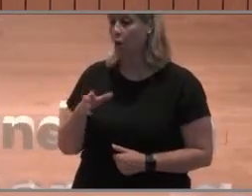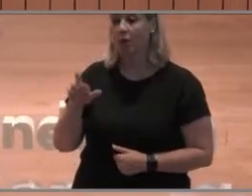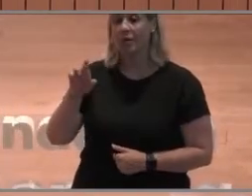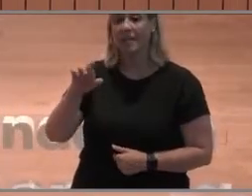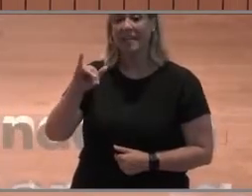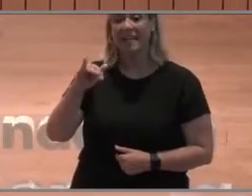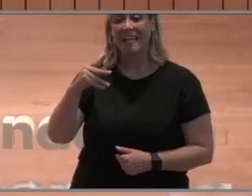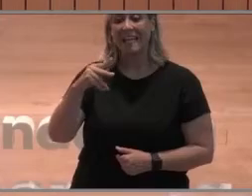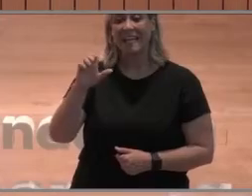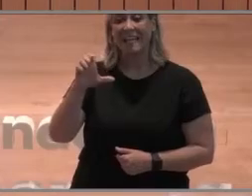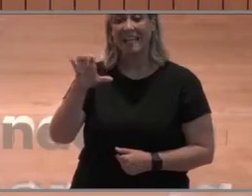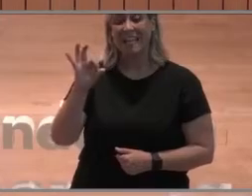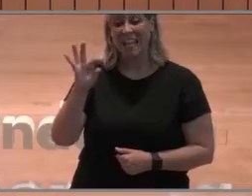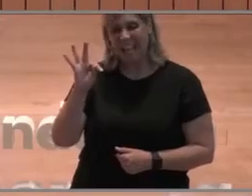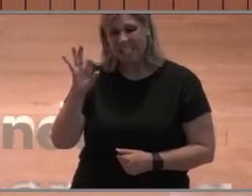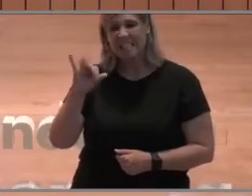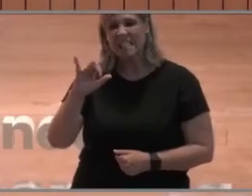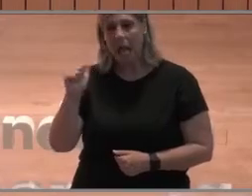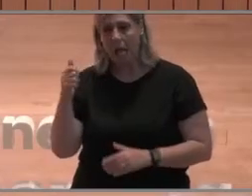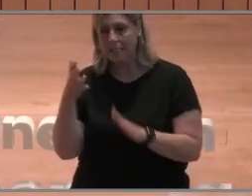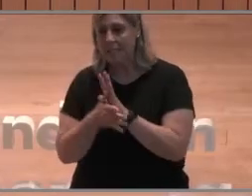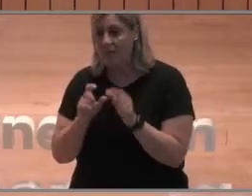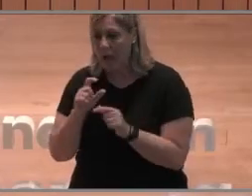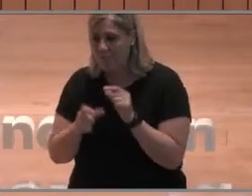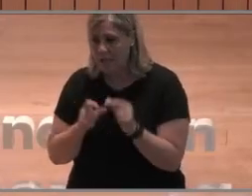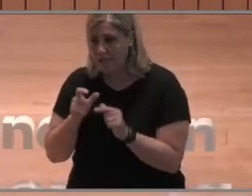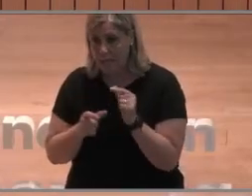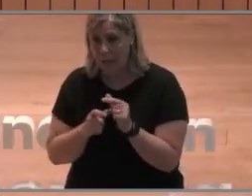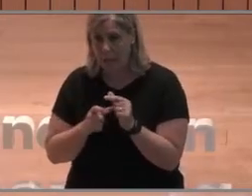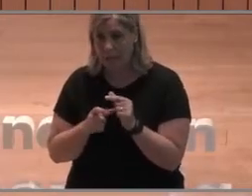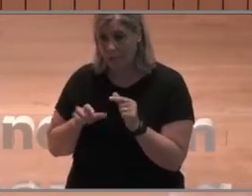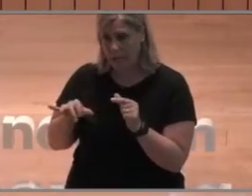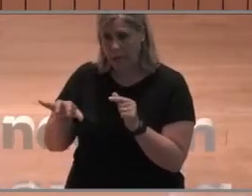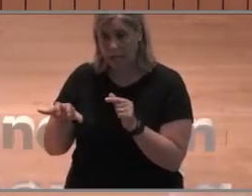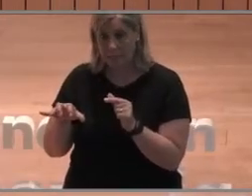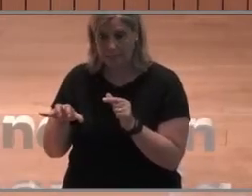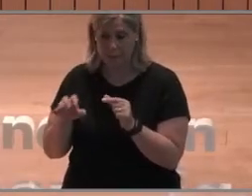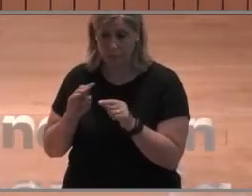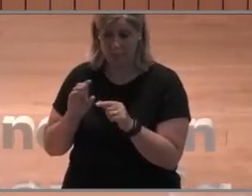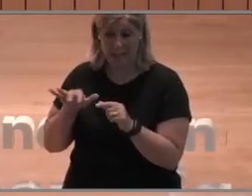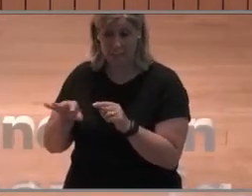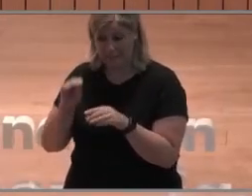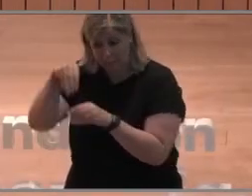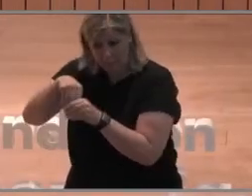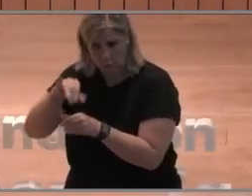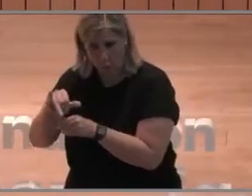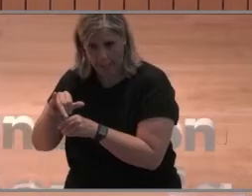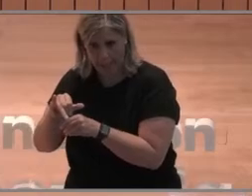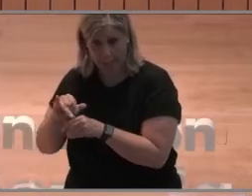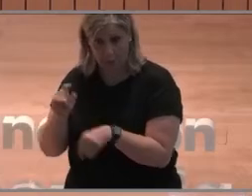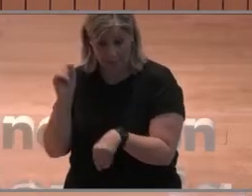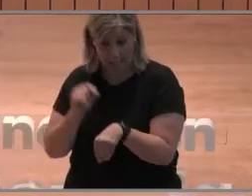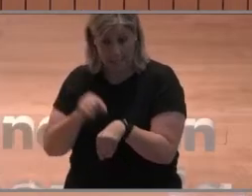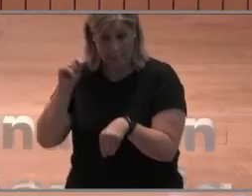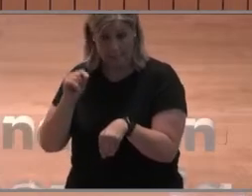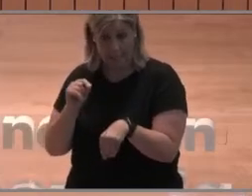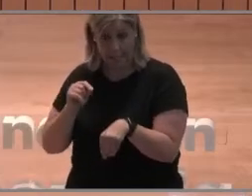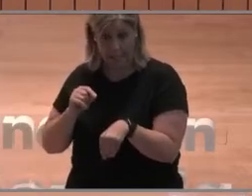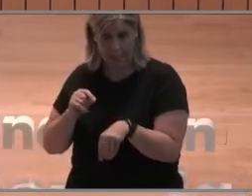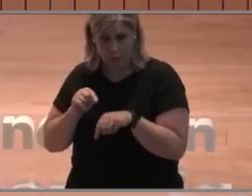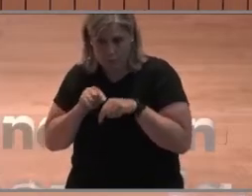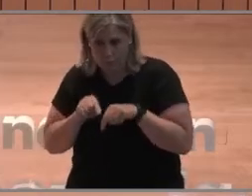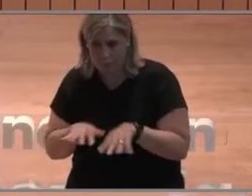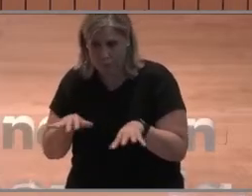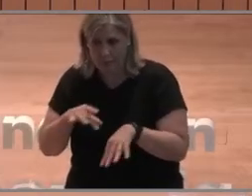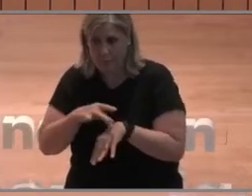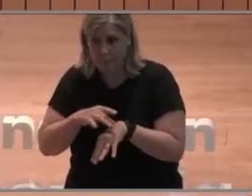son unas bacterias que digamos que transmiten las garrapatas, y entre ellas una de las enfermedades que provoca es la enfermedad de Lyme, ¿no?